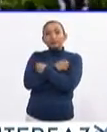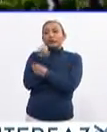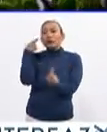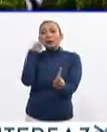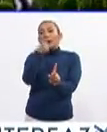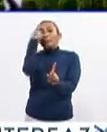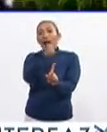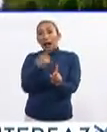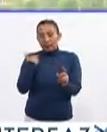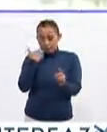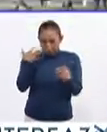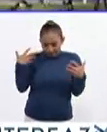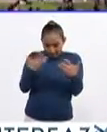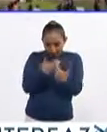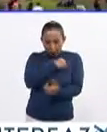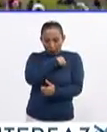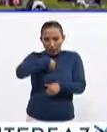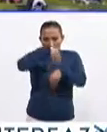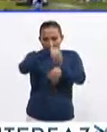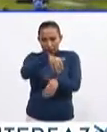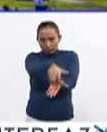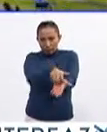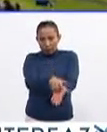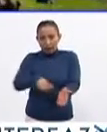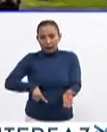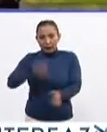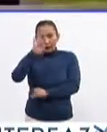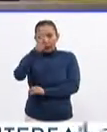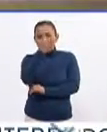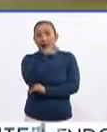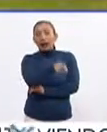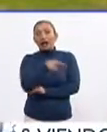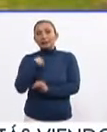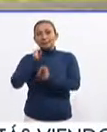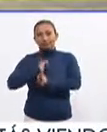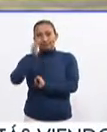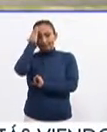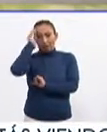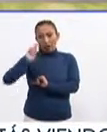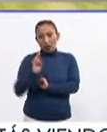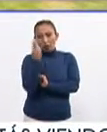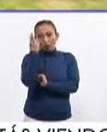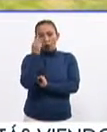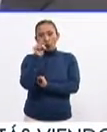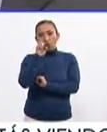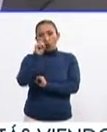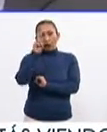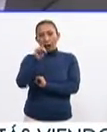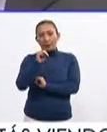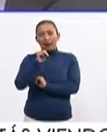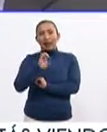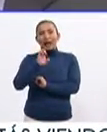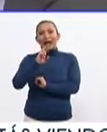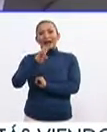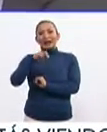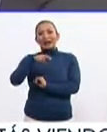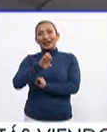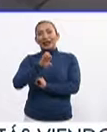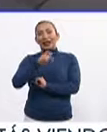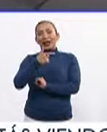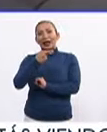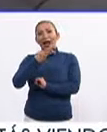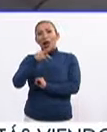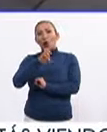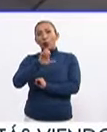el objetivo de coincidir con el compromiso de austeridad del gobierno federal, el rector de la Universidad Nacional Autónoma de México, Enrique Graue,